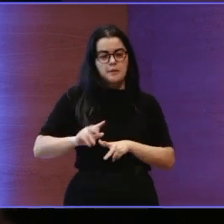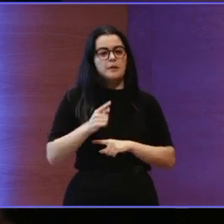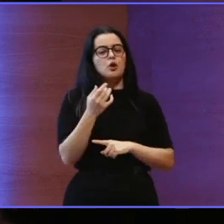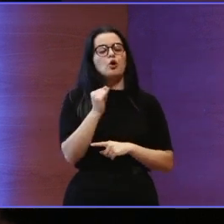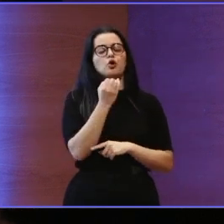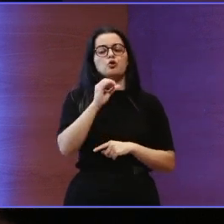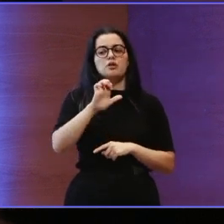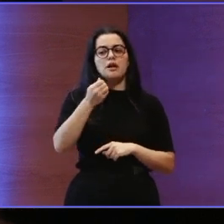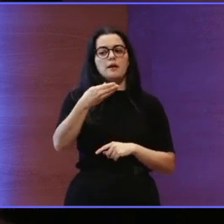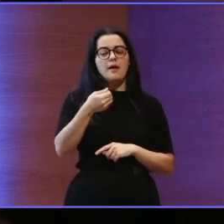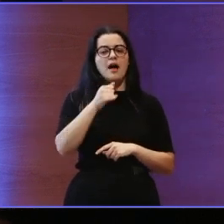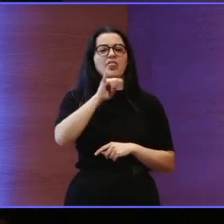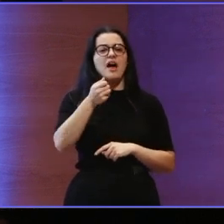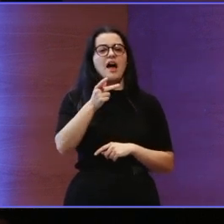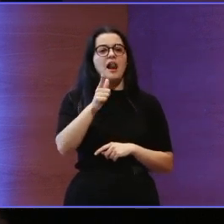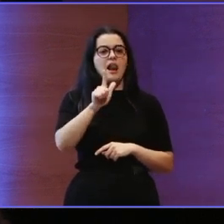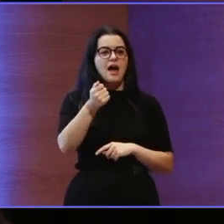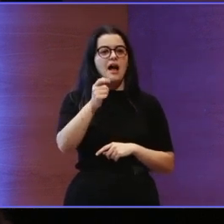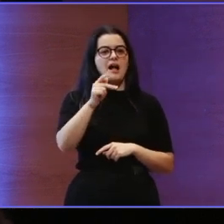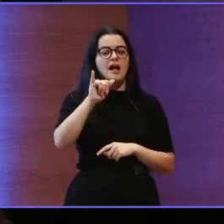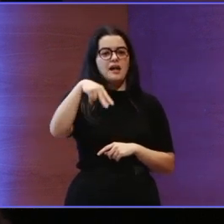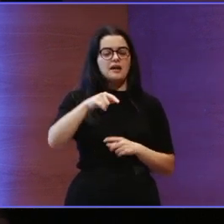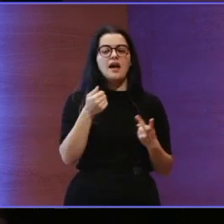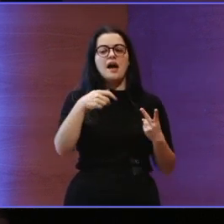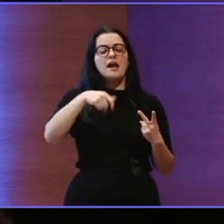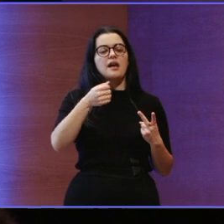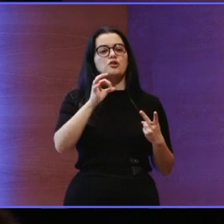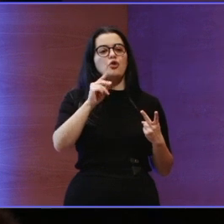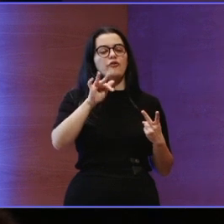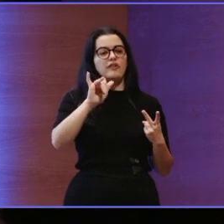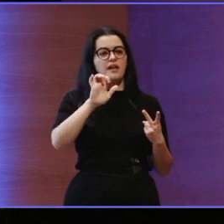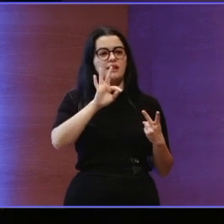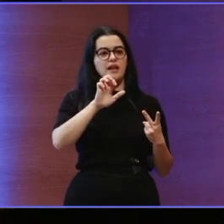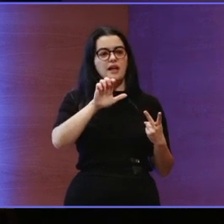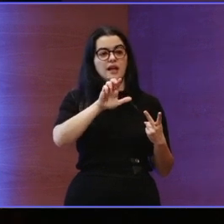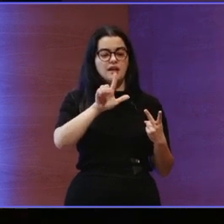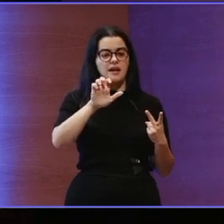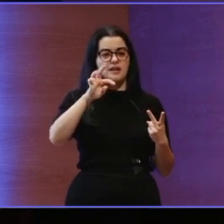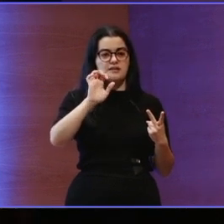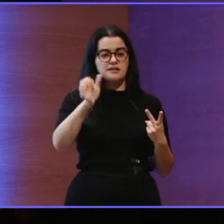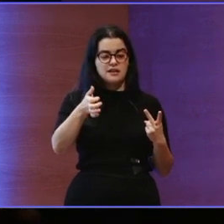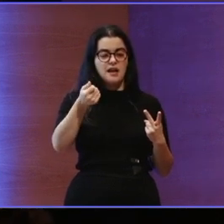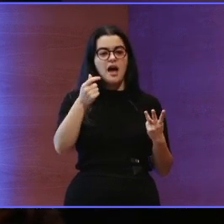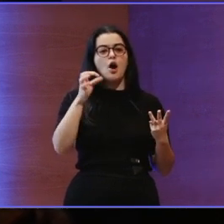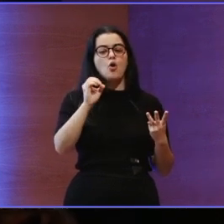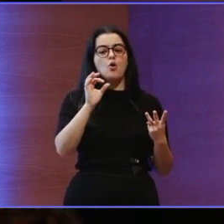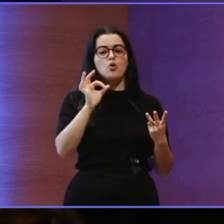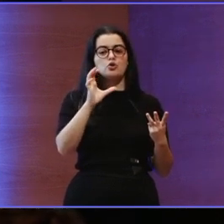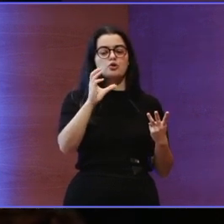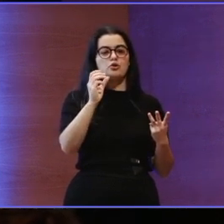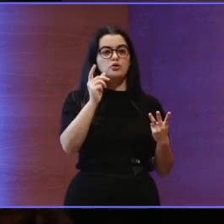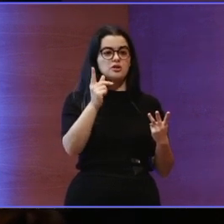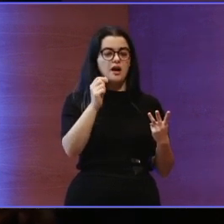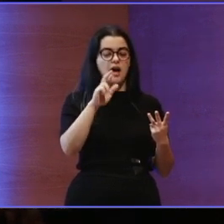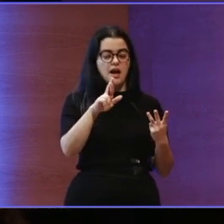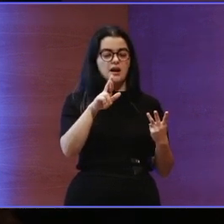bzal Caín por favor Ana sofa y Óscar seco en esta en esta y en aquella de